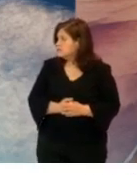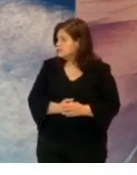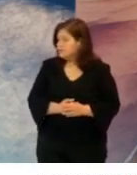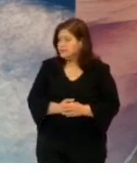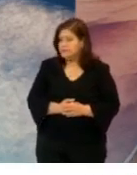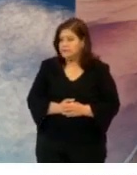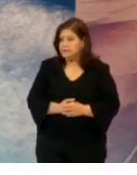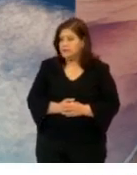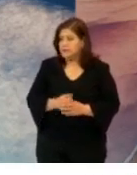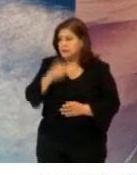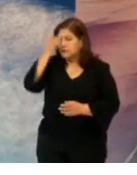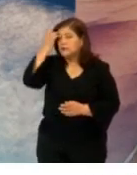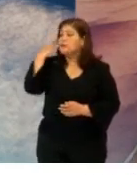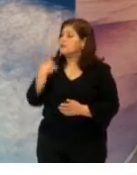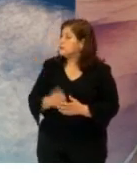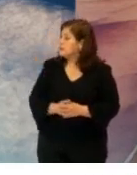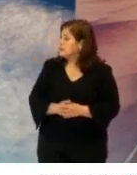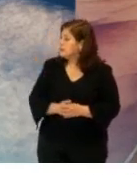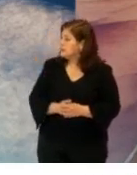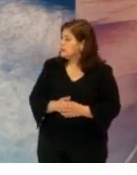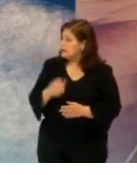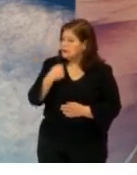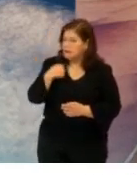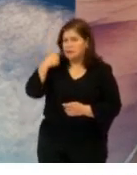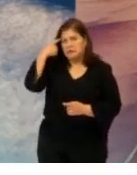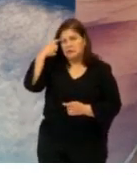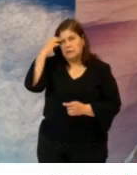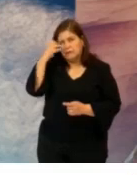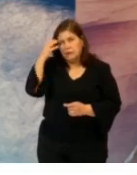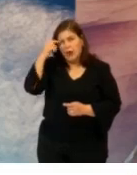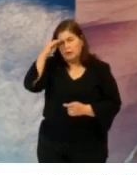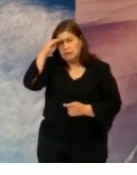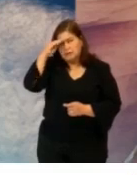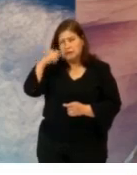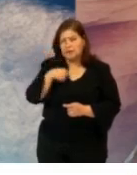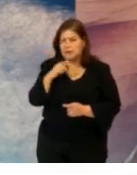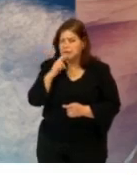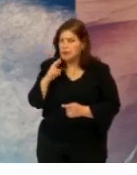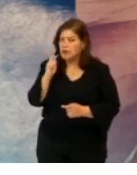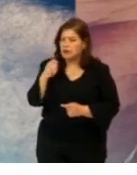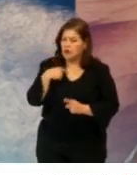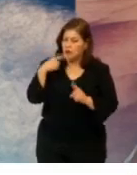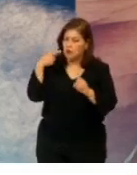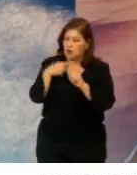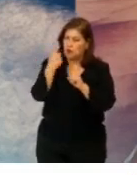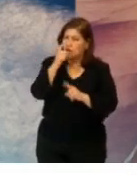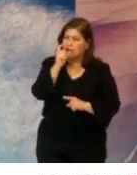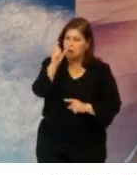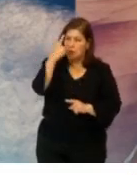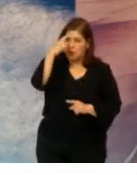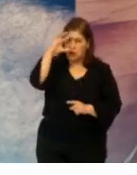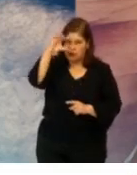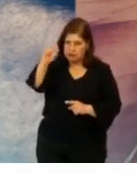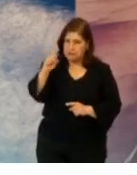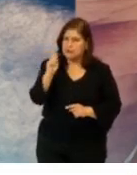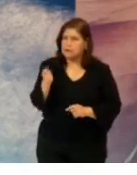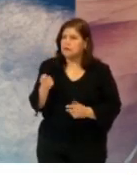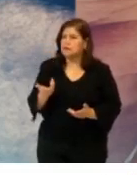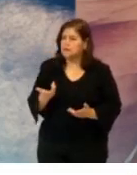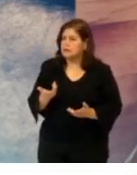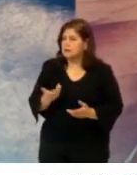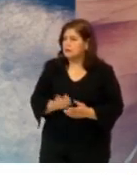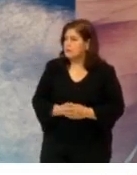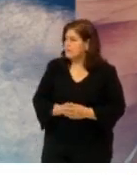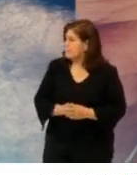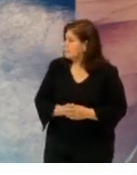Estoy tratando de armar la respuesta, ¿no?, en mi cabeza. Yo creo que voy a partir con un concepto que creo que es clave y partiendo, Bernardo,